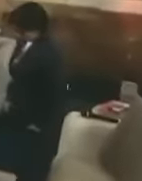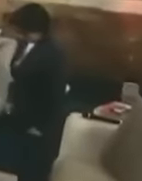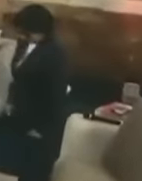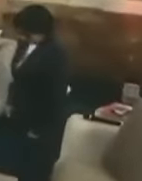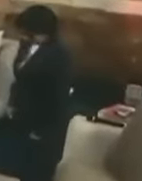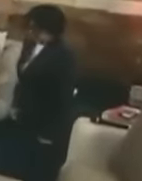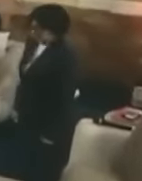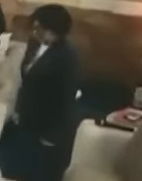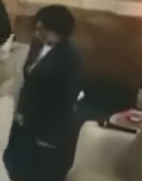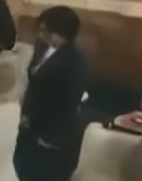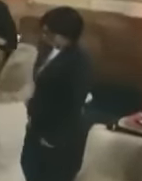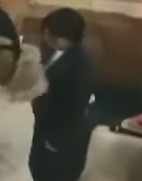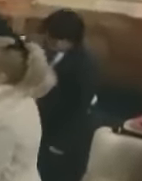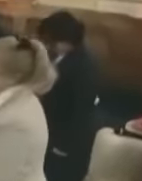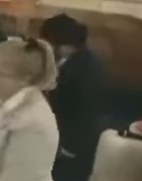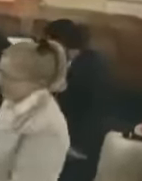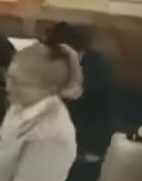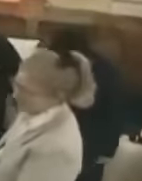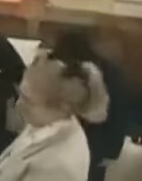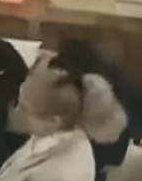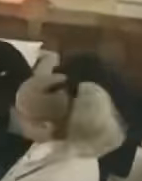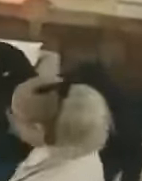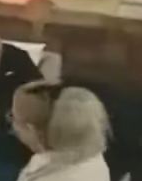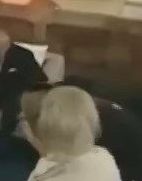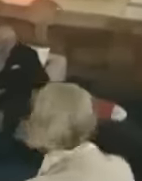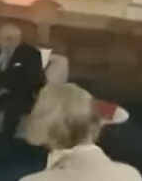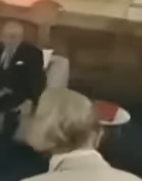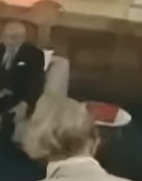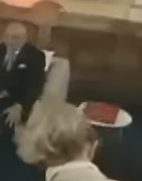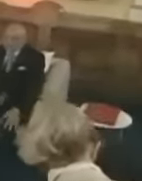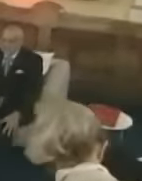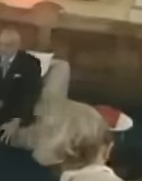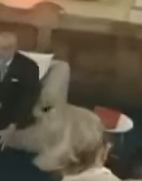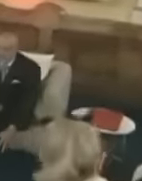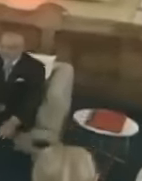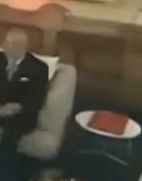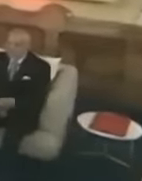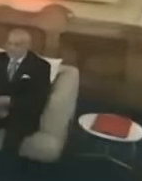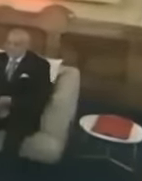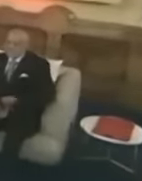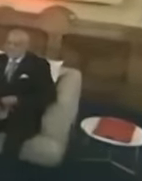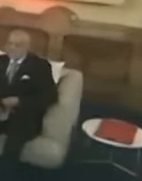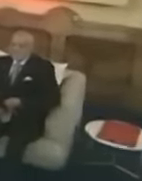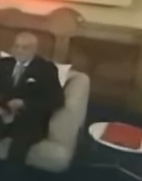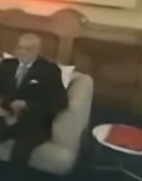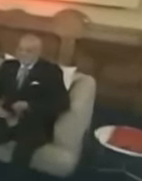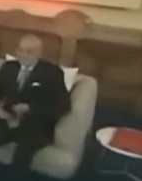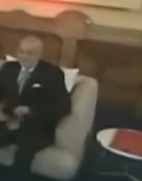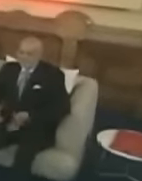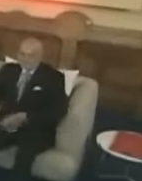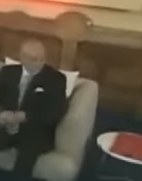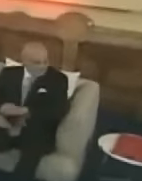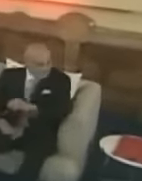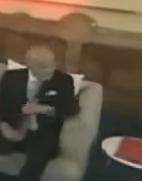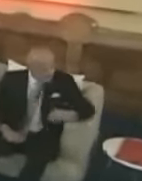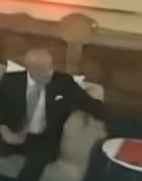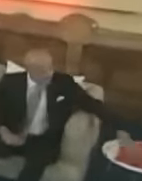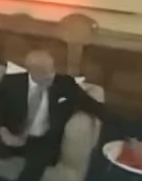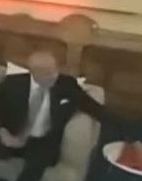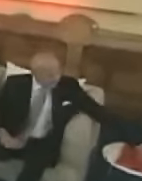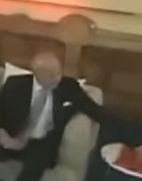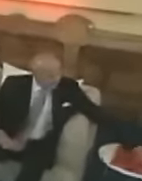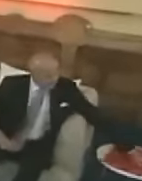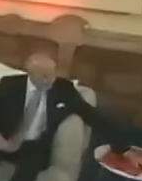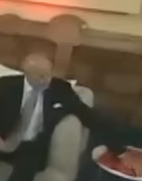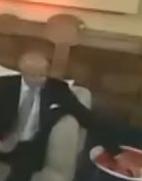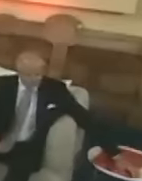la nación. Podemos informar también que el día de ayer el facilitador del Reino de Noruega... Seguidamente, palabras del ciudadano Jorge Rodríguez